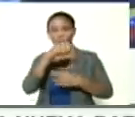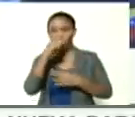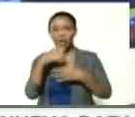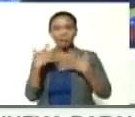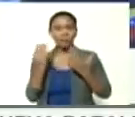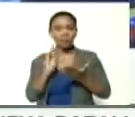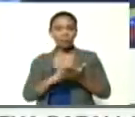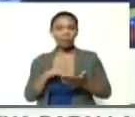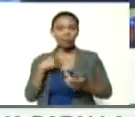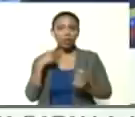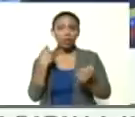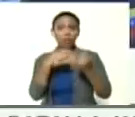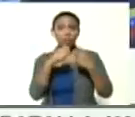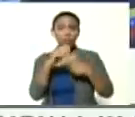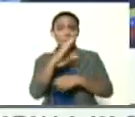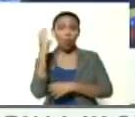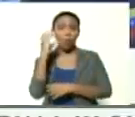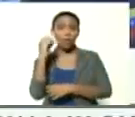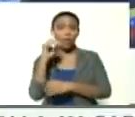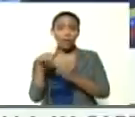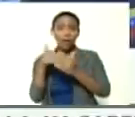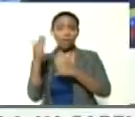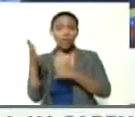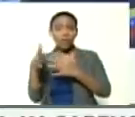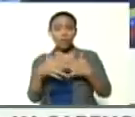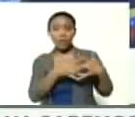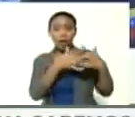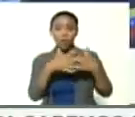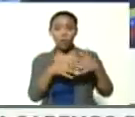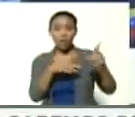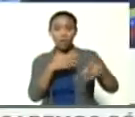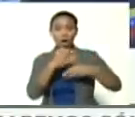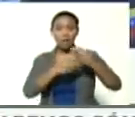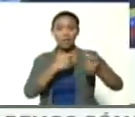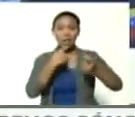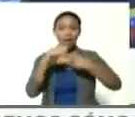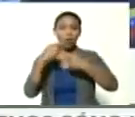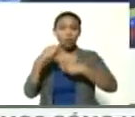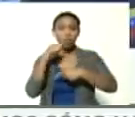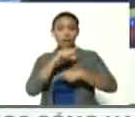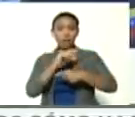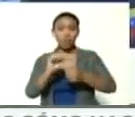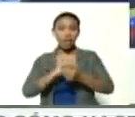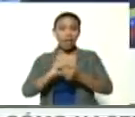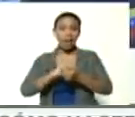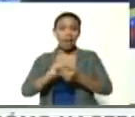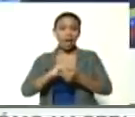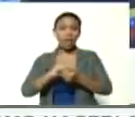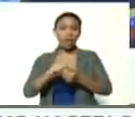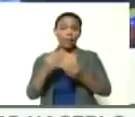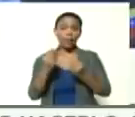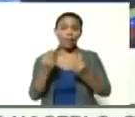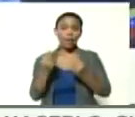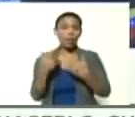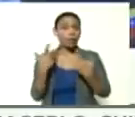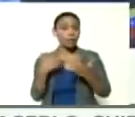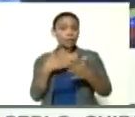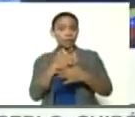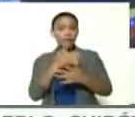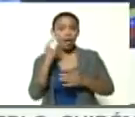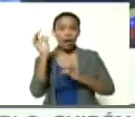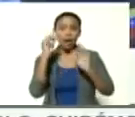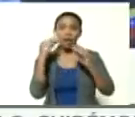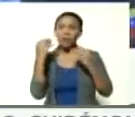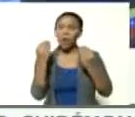los importadores colombianos y los exportadores estadounidenses hacen negocios con ellos y lavan ese dinero a través de la importación